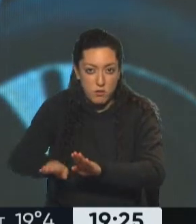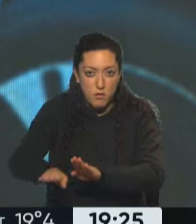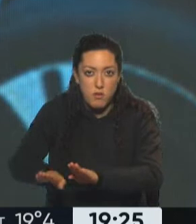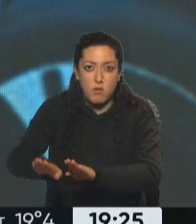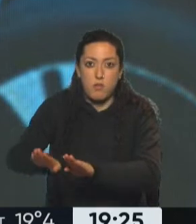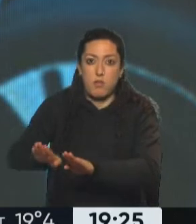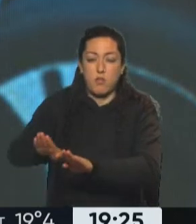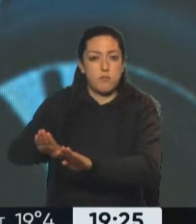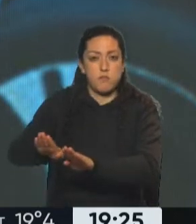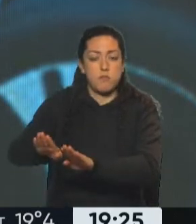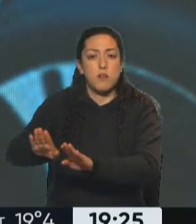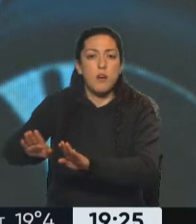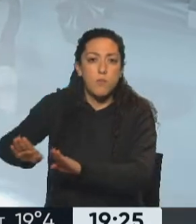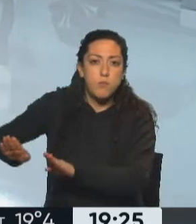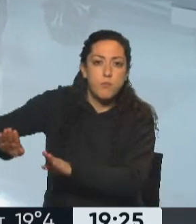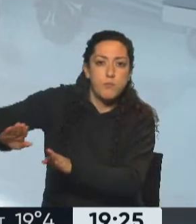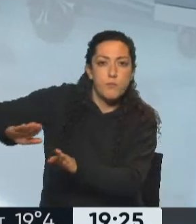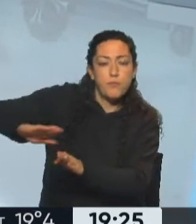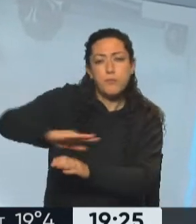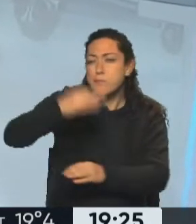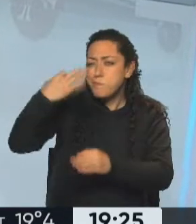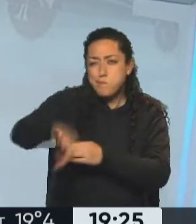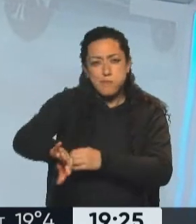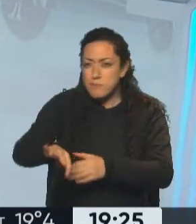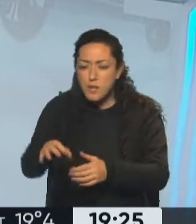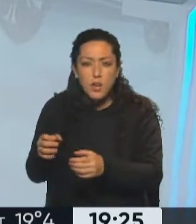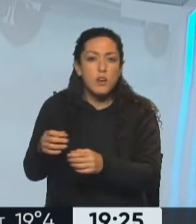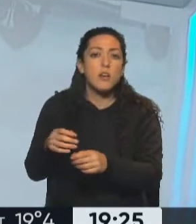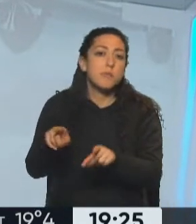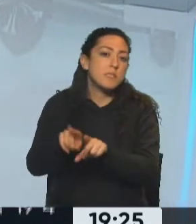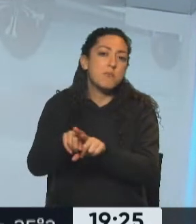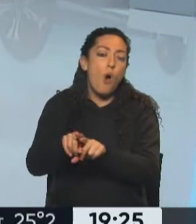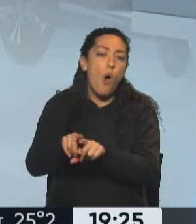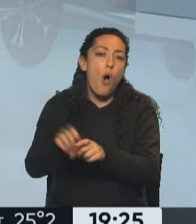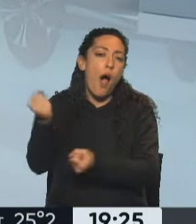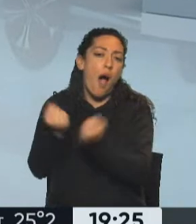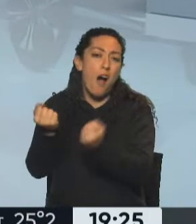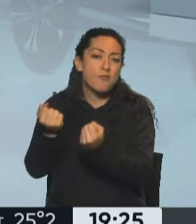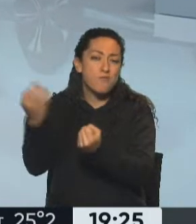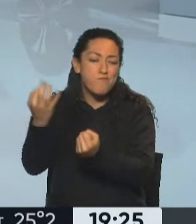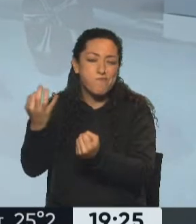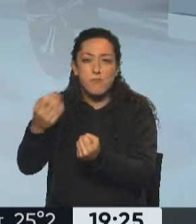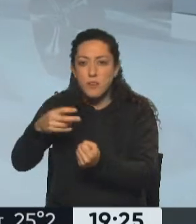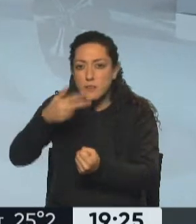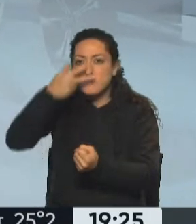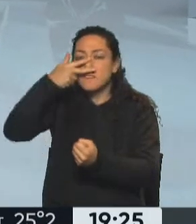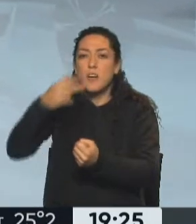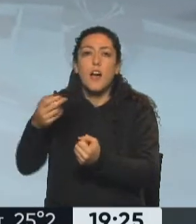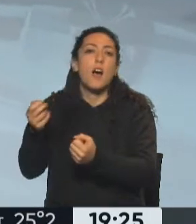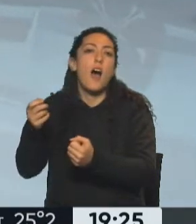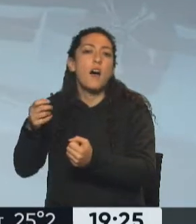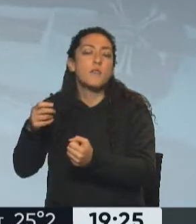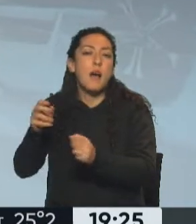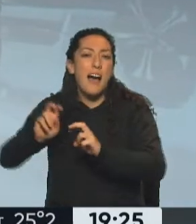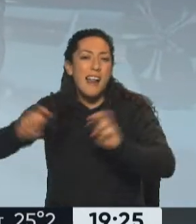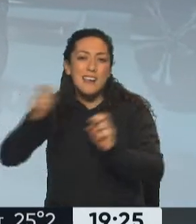curvas también tiene asistente de tracción para cada rueda. Estos son justamente autos alta gama que están llenos de sensores, alerta de punto ciego. Y